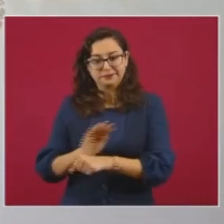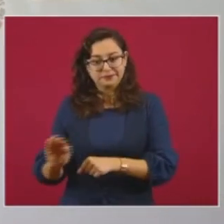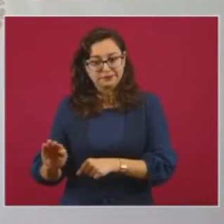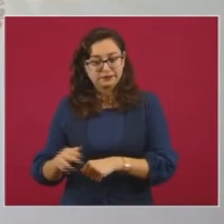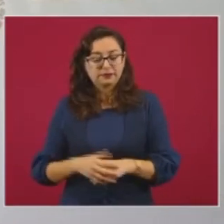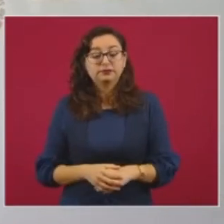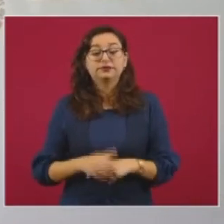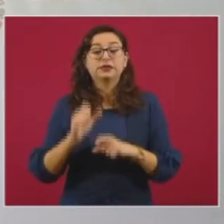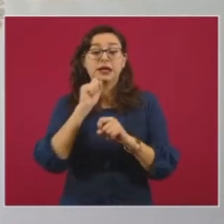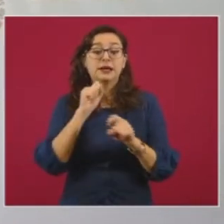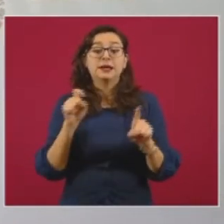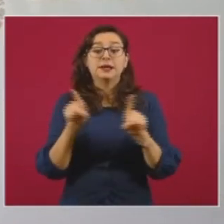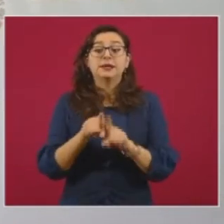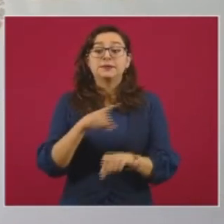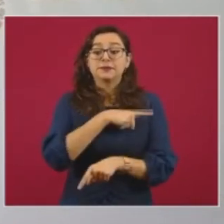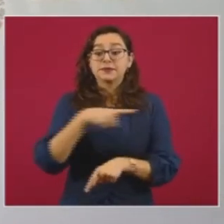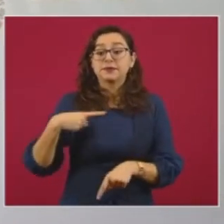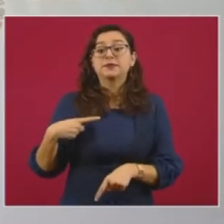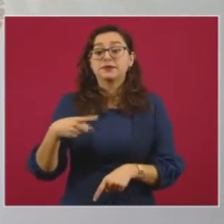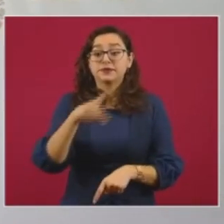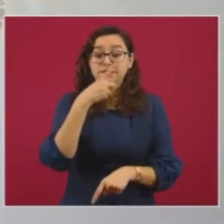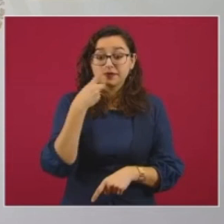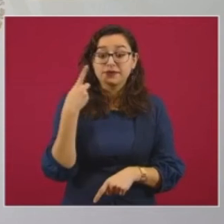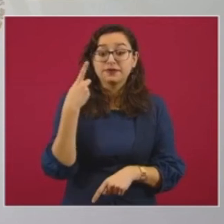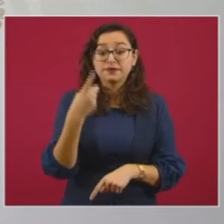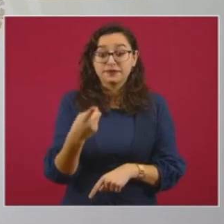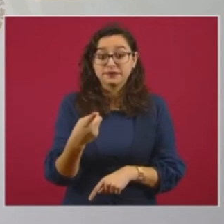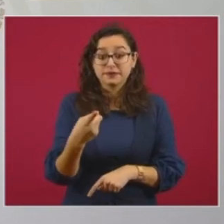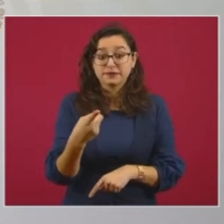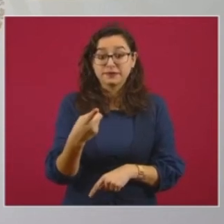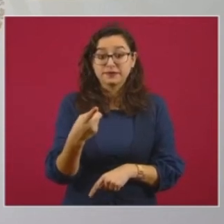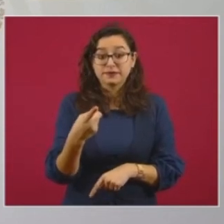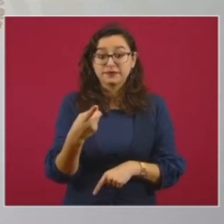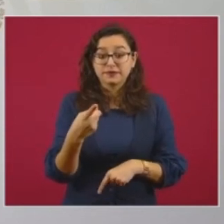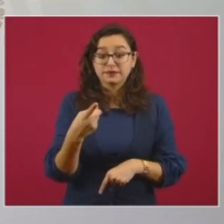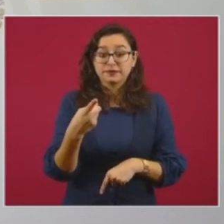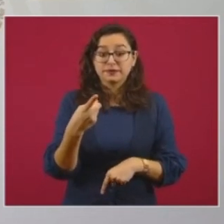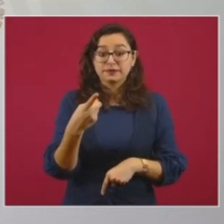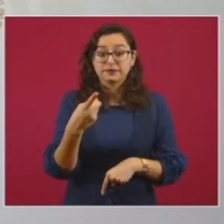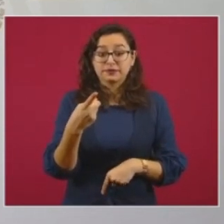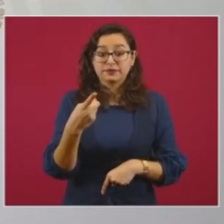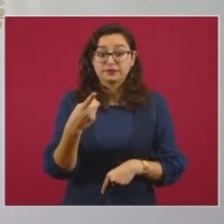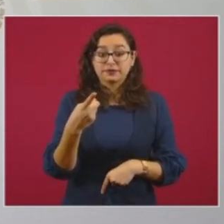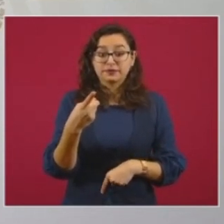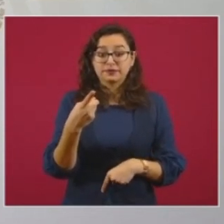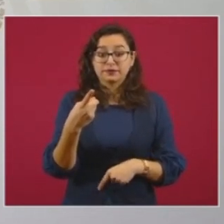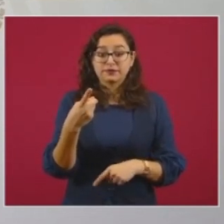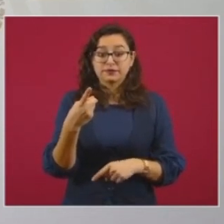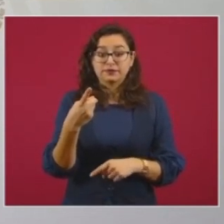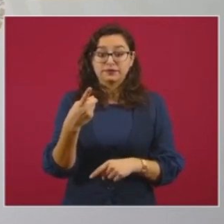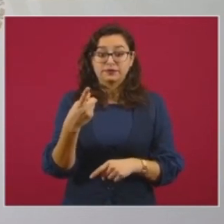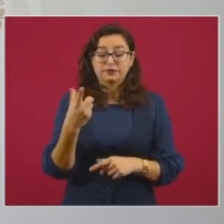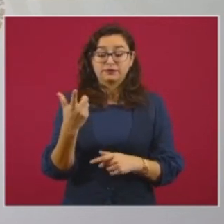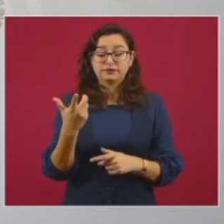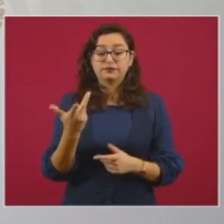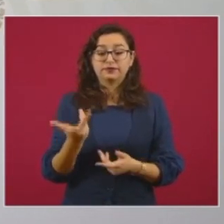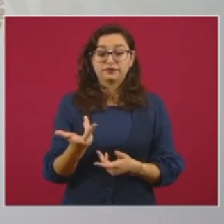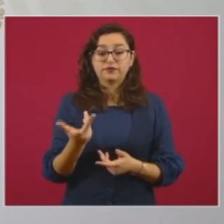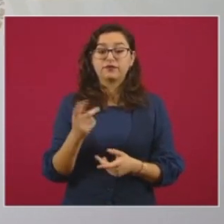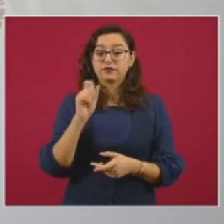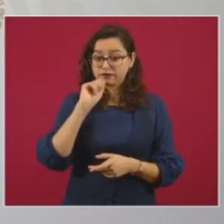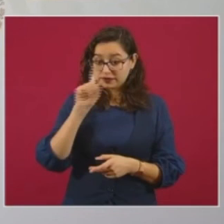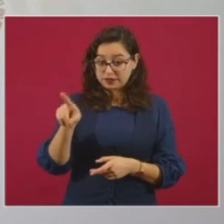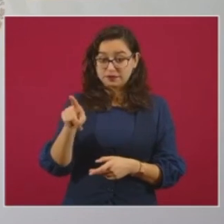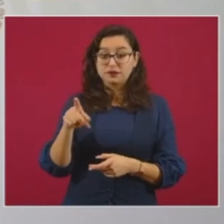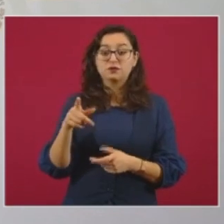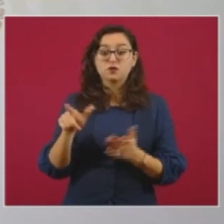de subrayar que en la reforma que se aprobó también